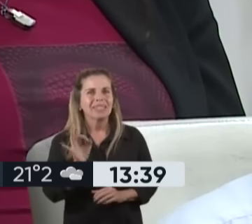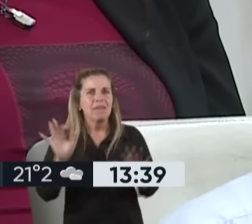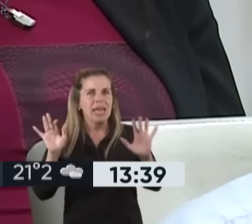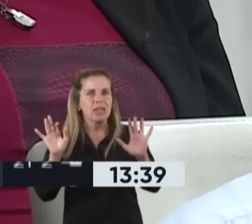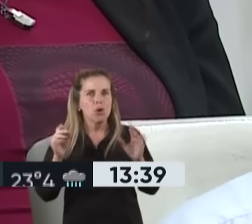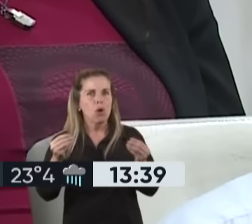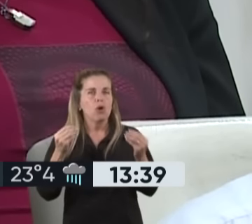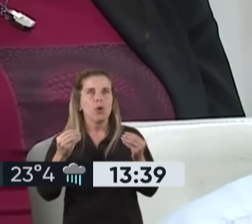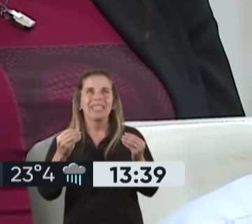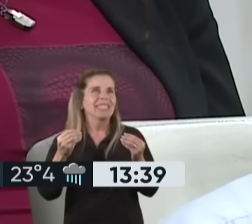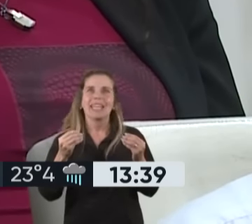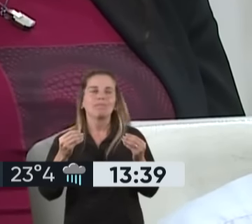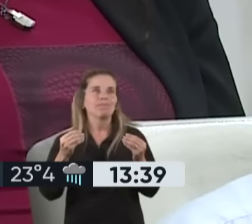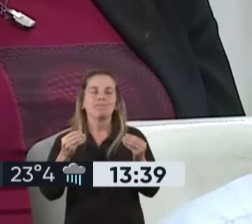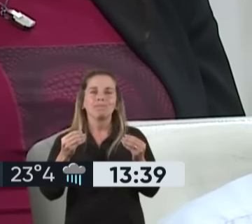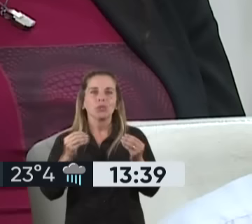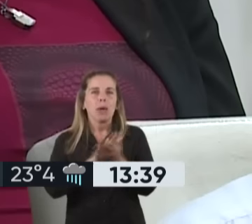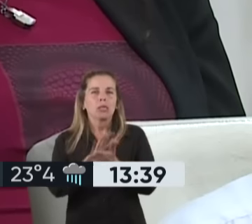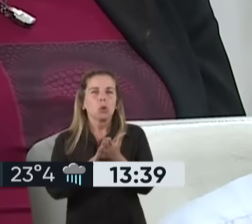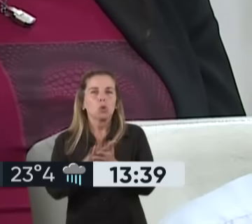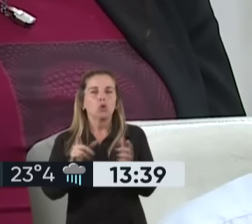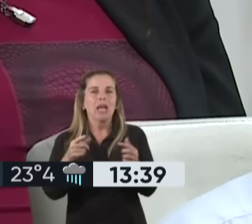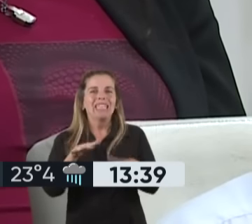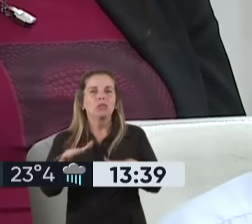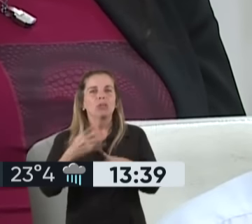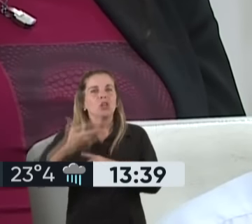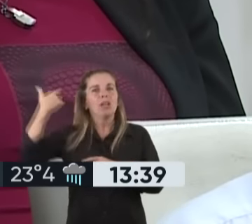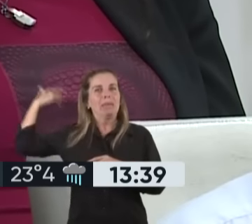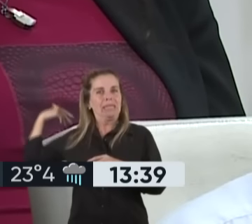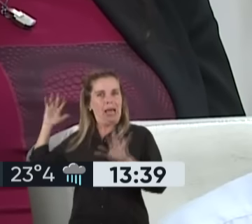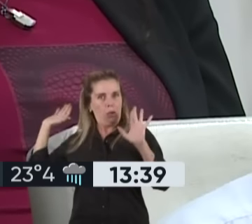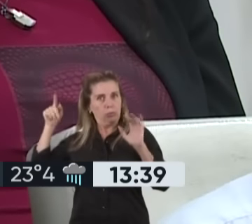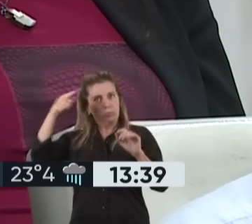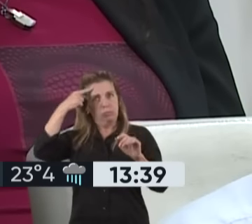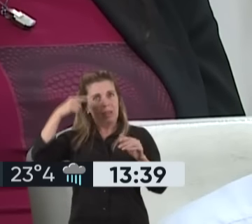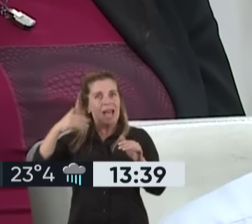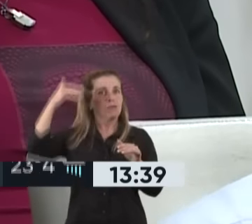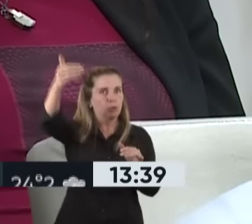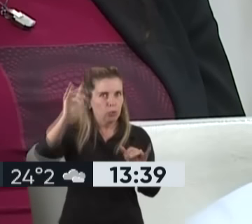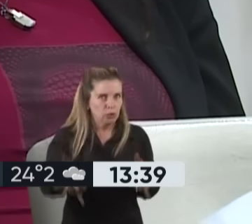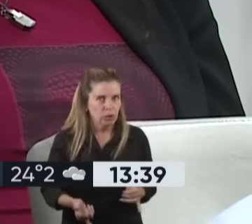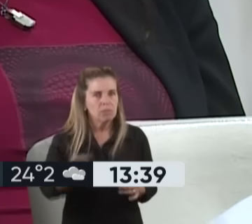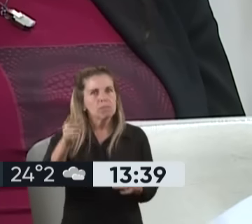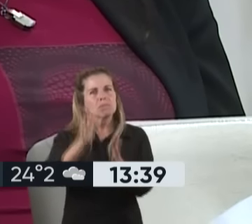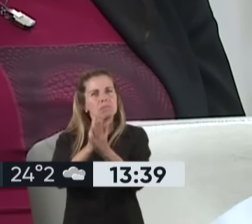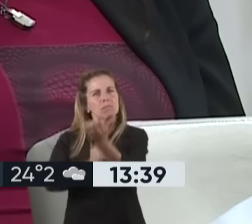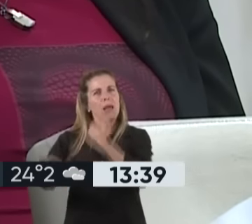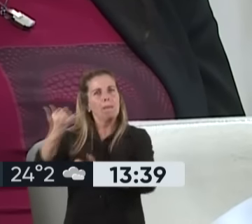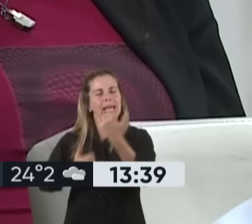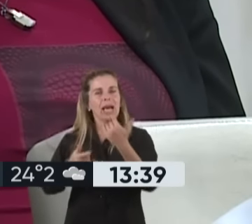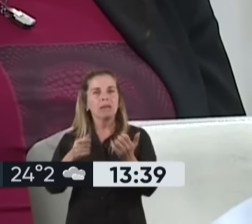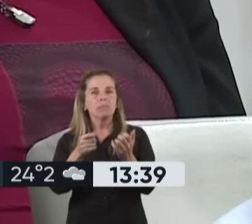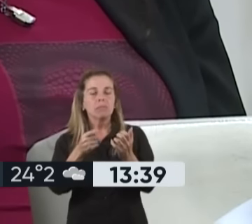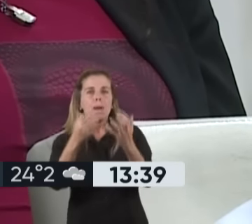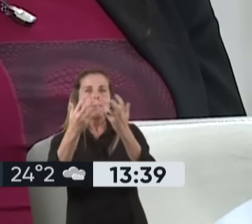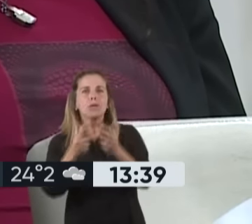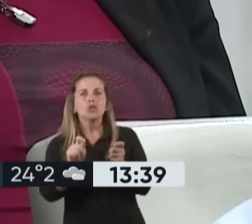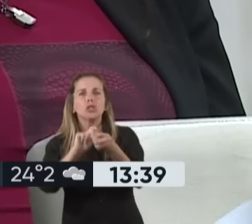hacia atrás, no tienen efecto retroactivo las leyes, quería preguntarle a ver si usted me puede precisar, en la reforma del Código Penal,